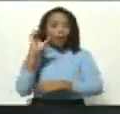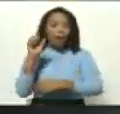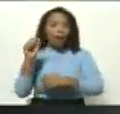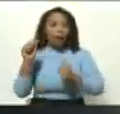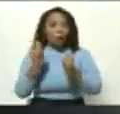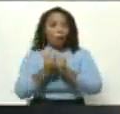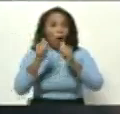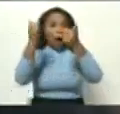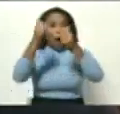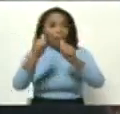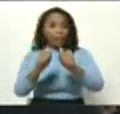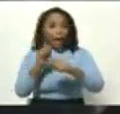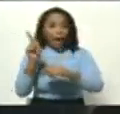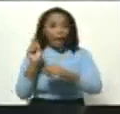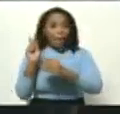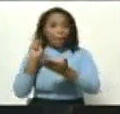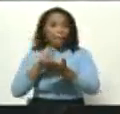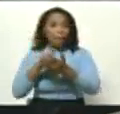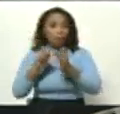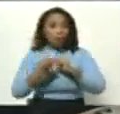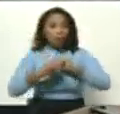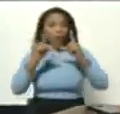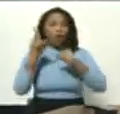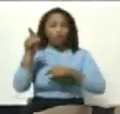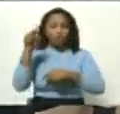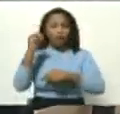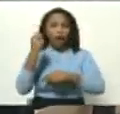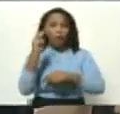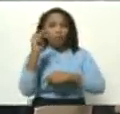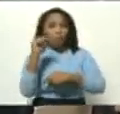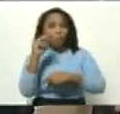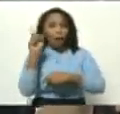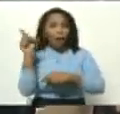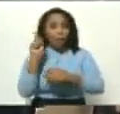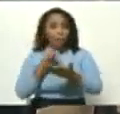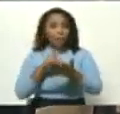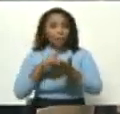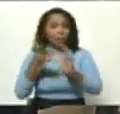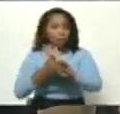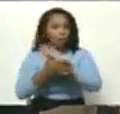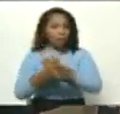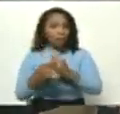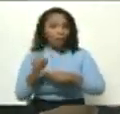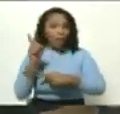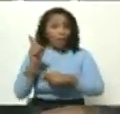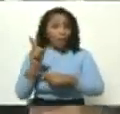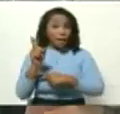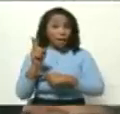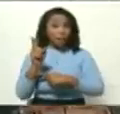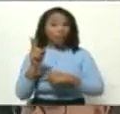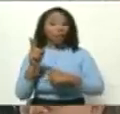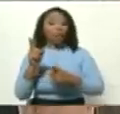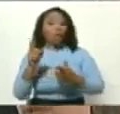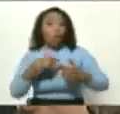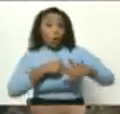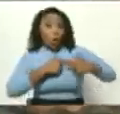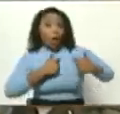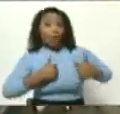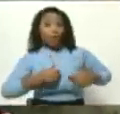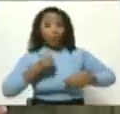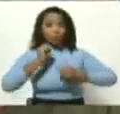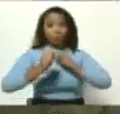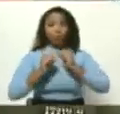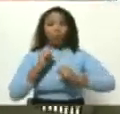unos artistas que van a estar allí de sorpresa. Nahum, ¿tú sabes cuáles son los artistas que van a estar allí? Bueno, un espectáculo Corazón Llanero, después